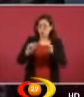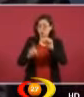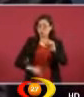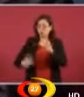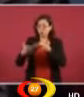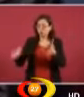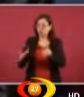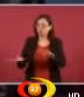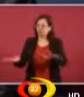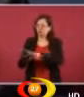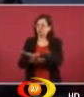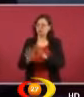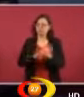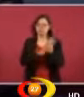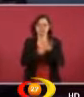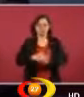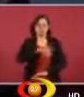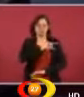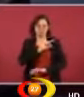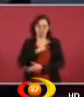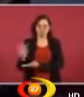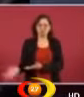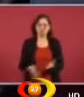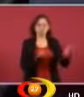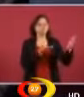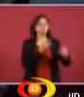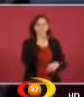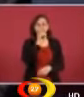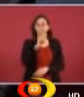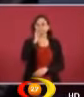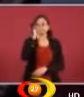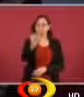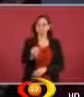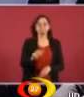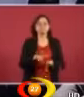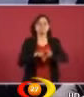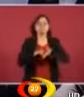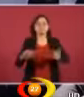ni hemos declarado la guerra a nadie